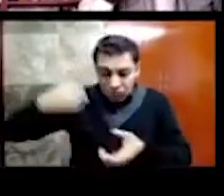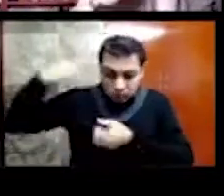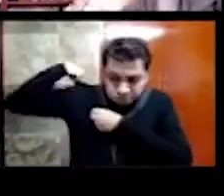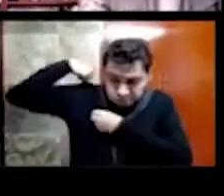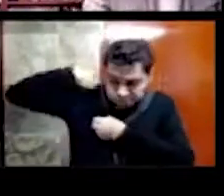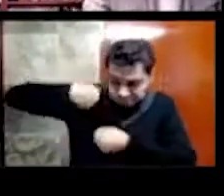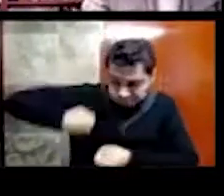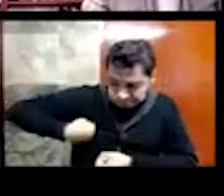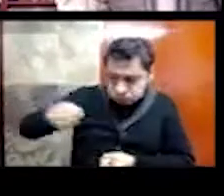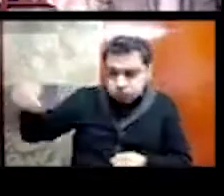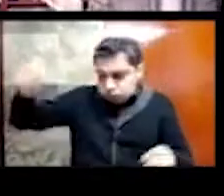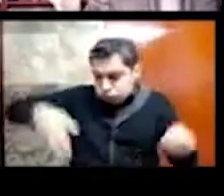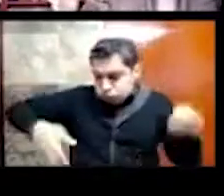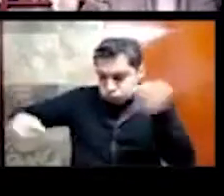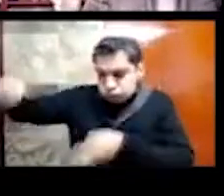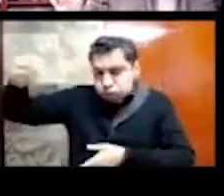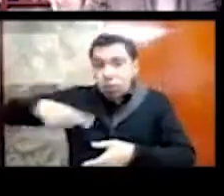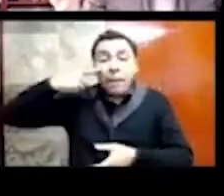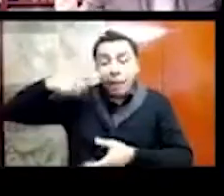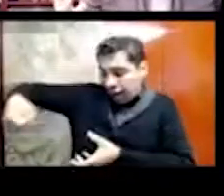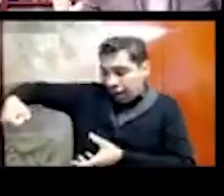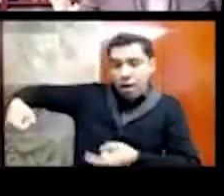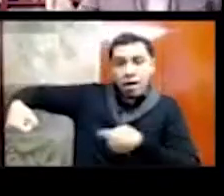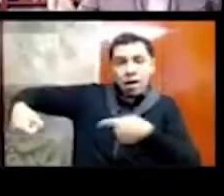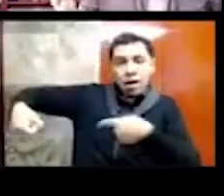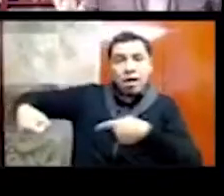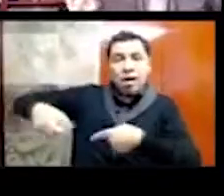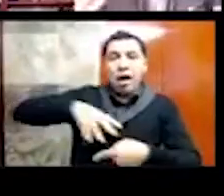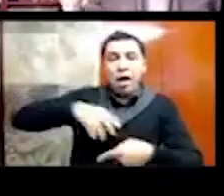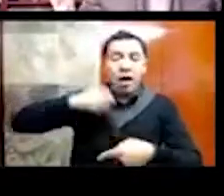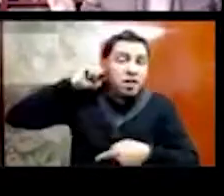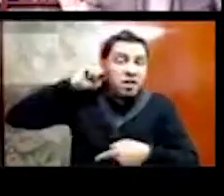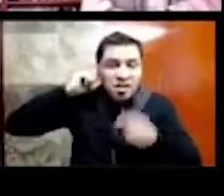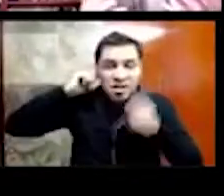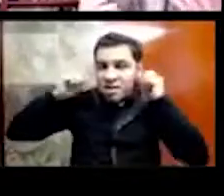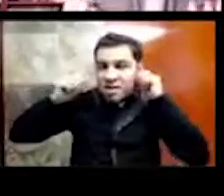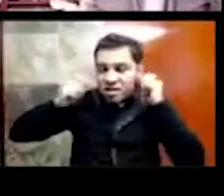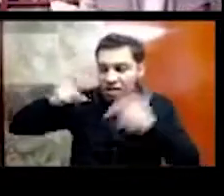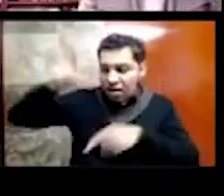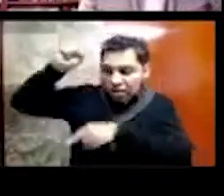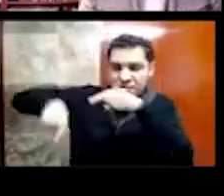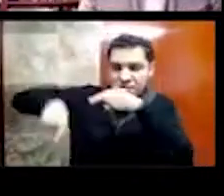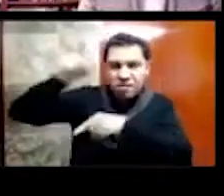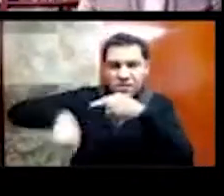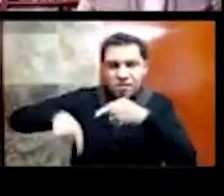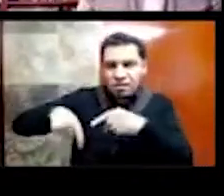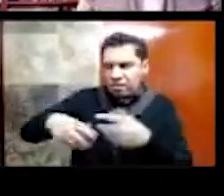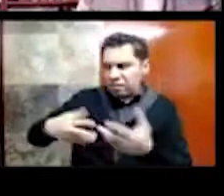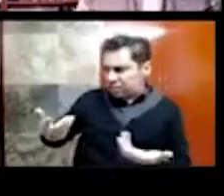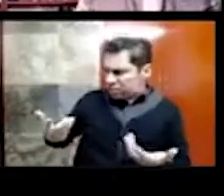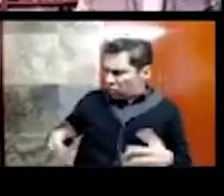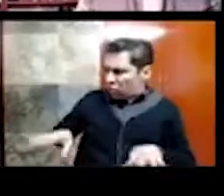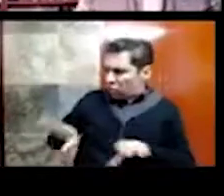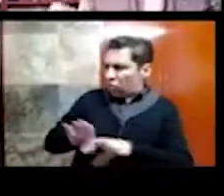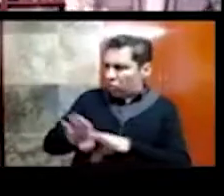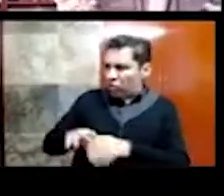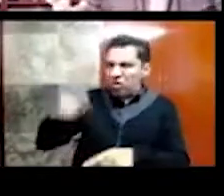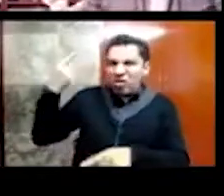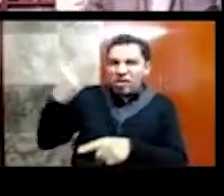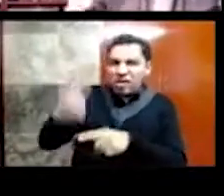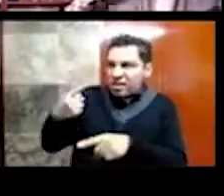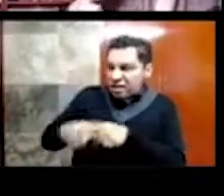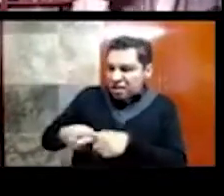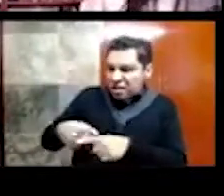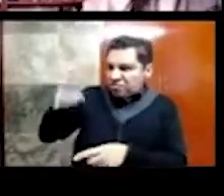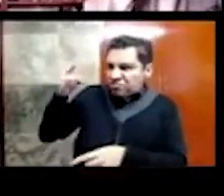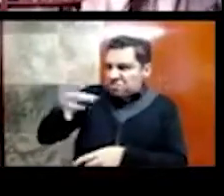ejército contrincante. Entonces el señor de Culhuacán dice: ¿quiénes son estos personajes que están ahora